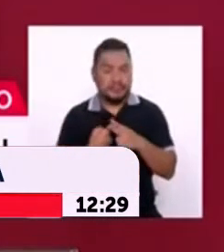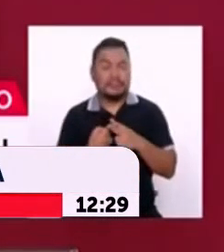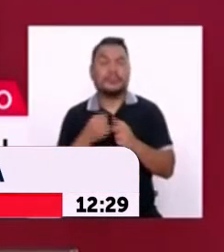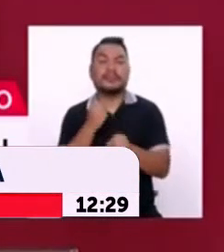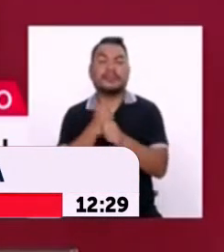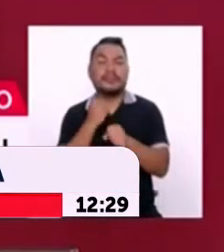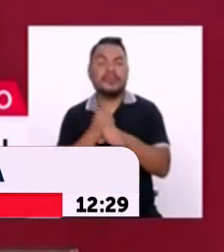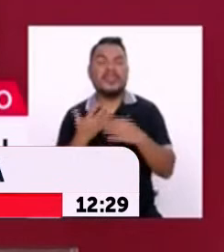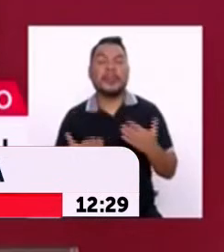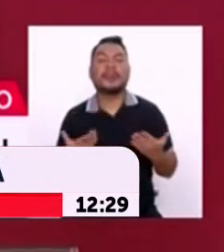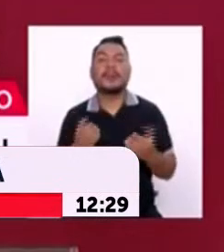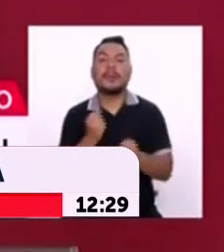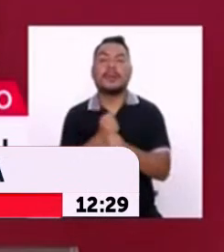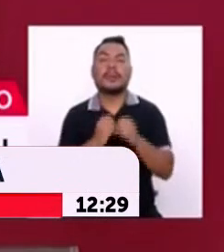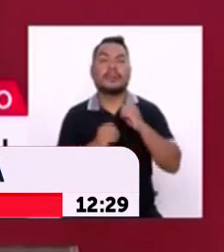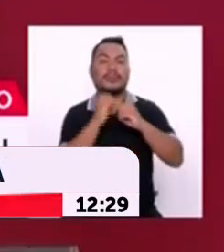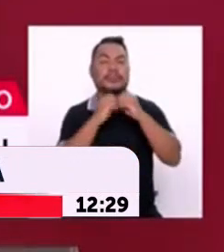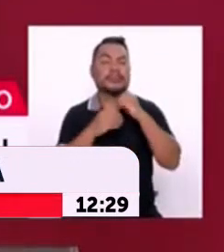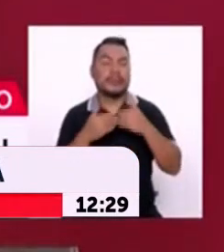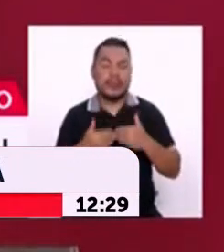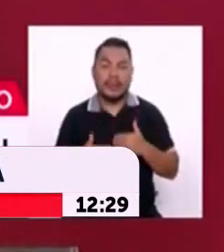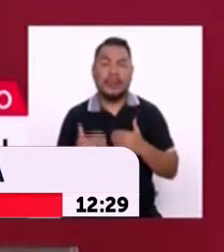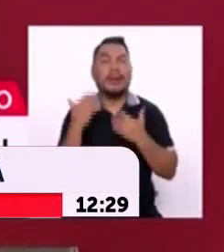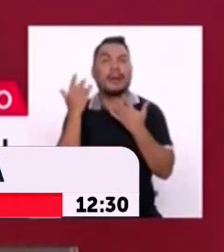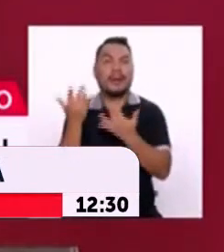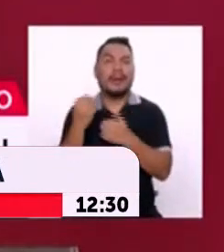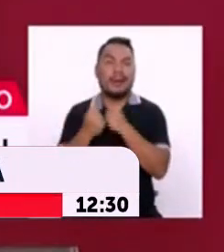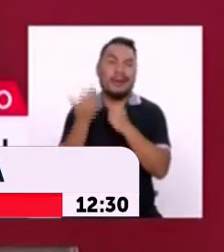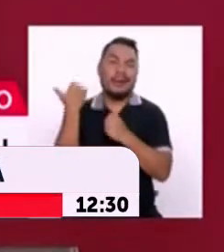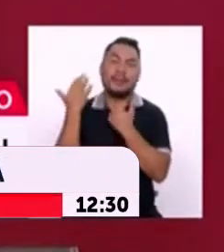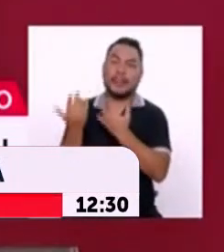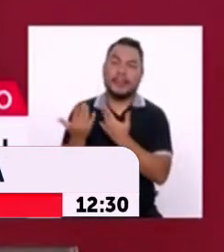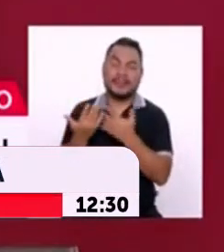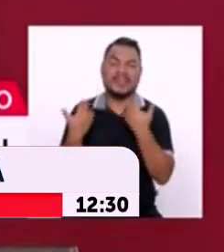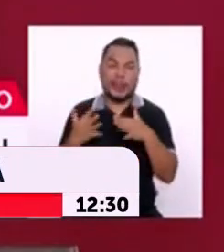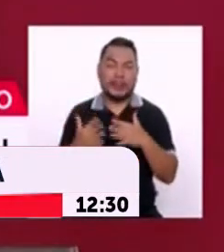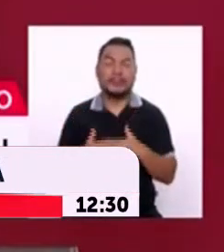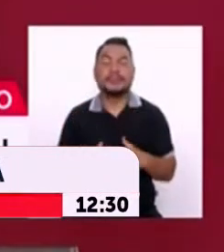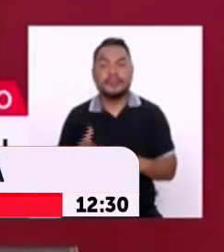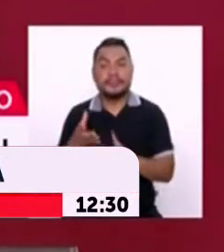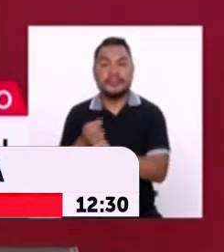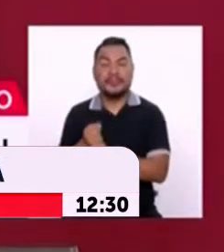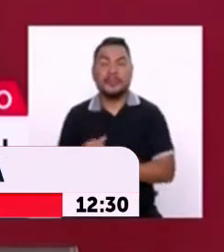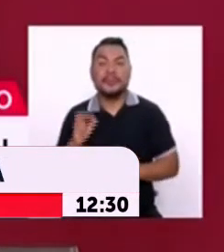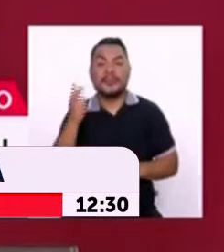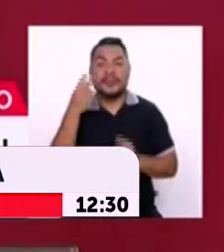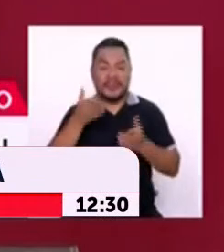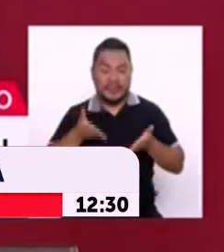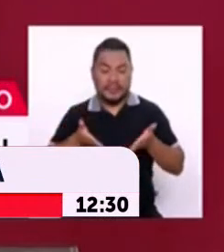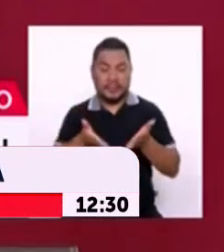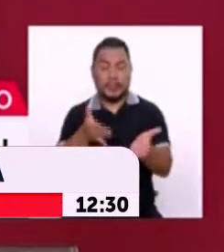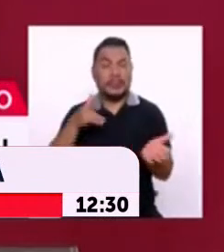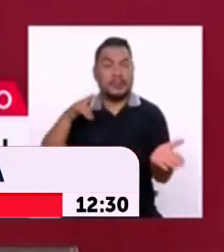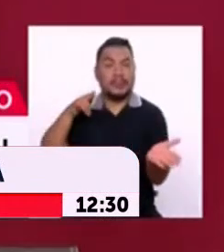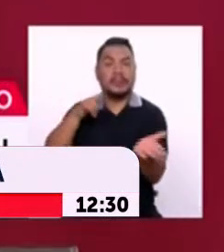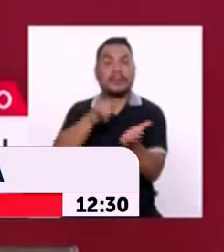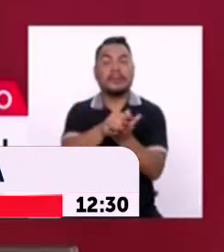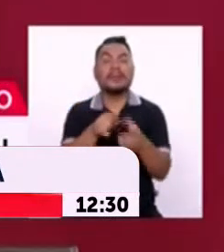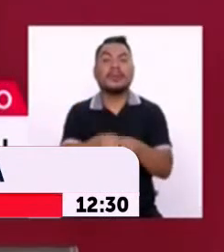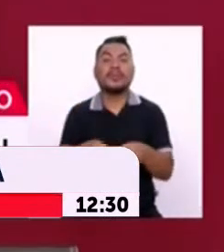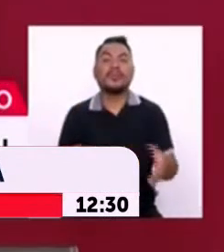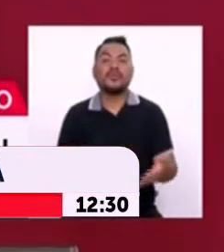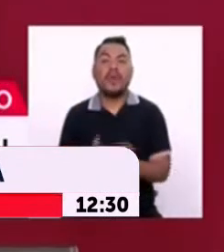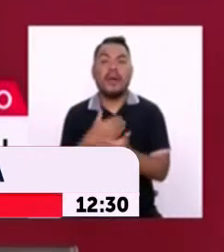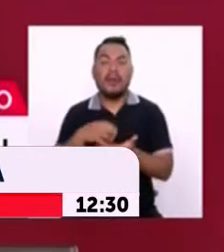inicio a las operaciones de una obra largamente esperada, la segunda pista de aterrizaje y la